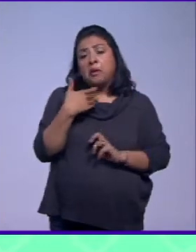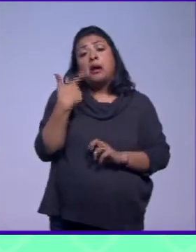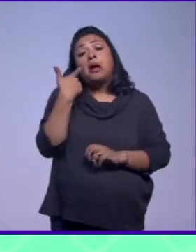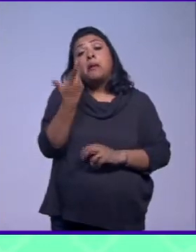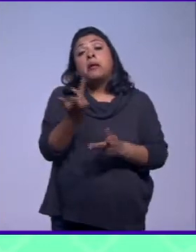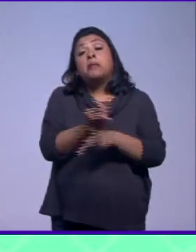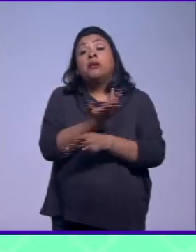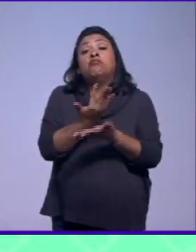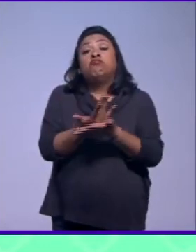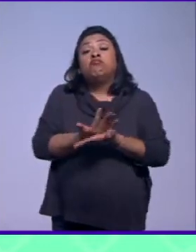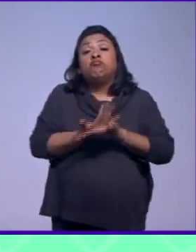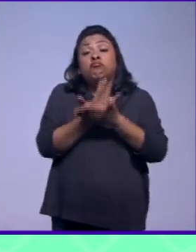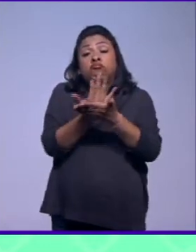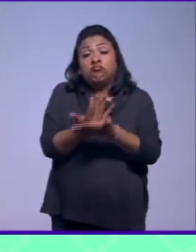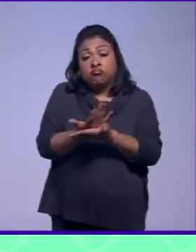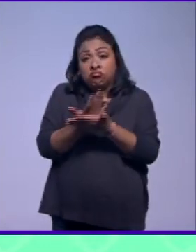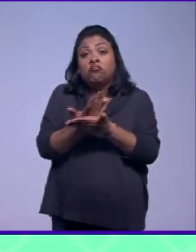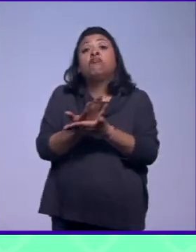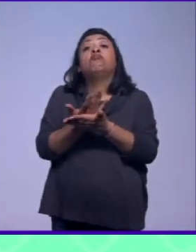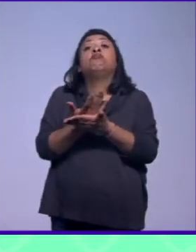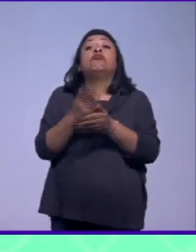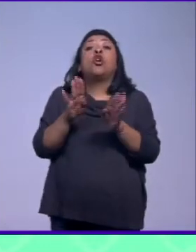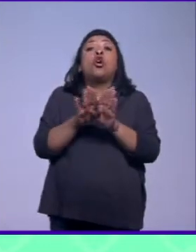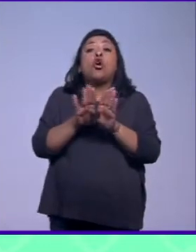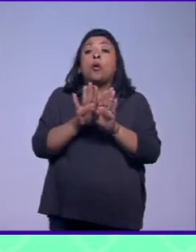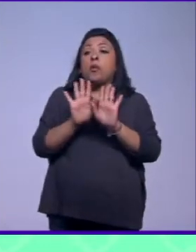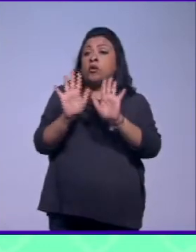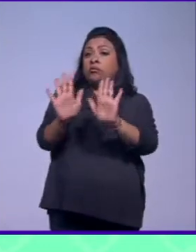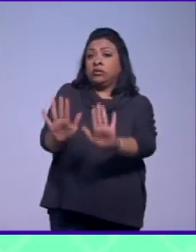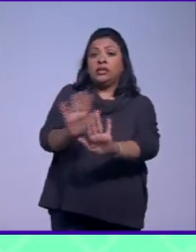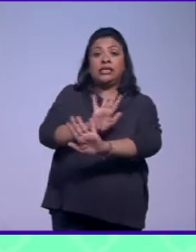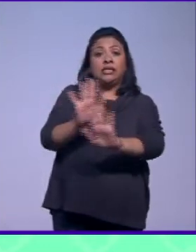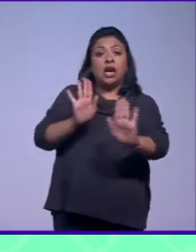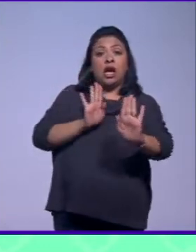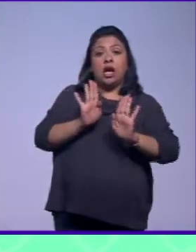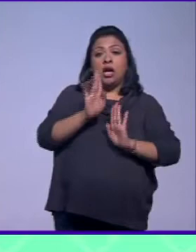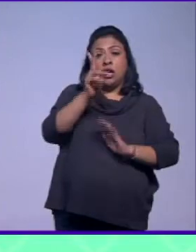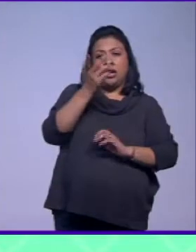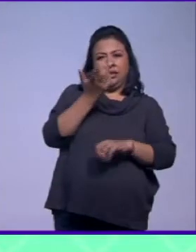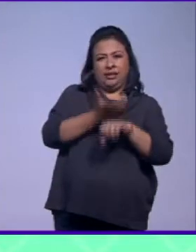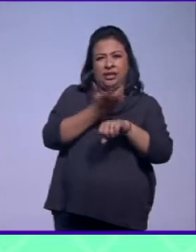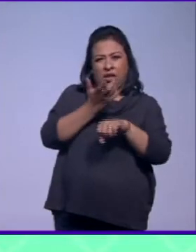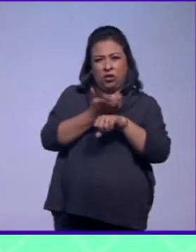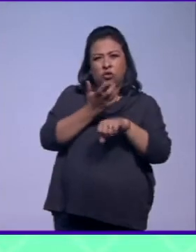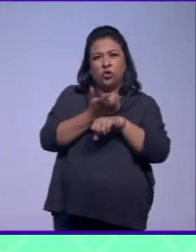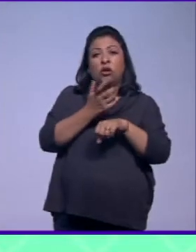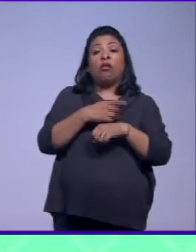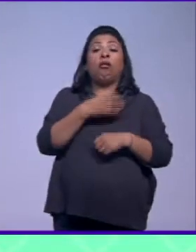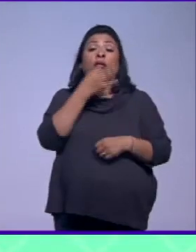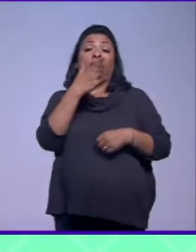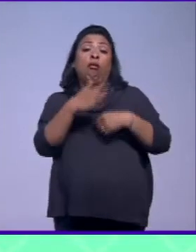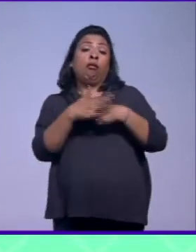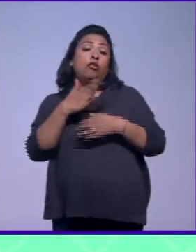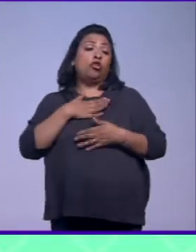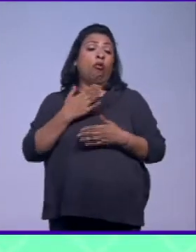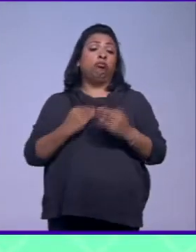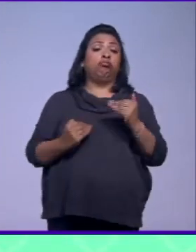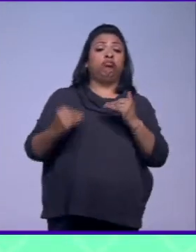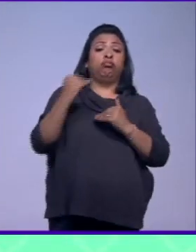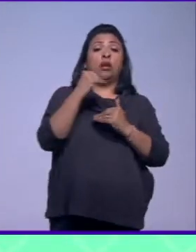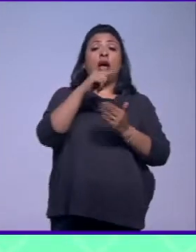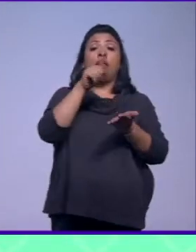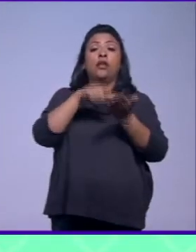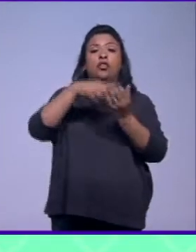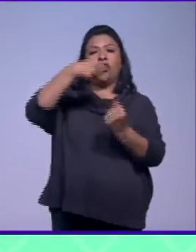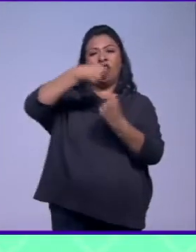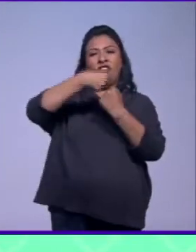esperando efectiva efectivamente ver la inactividad de las tropas estadounidenses haciendo alarde de su poderío en frontera norcoreana